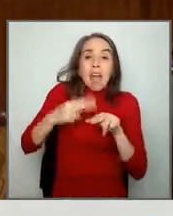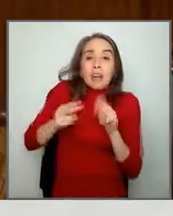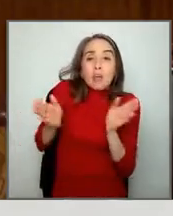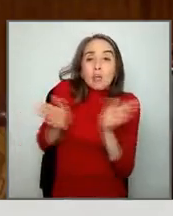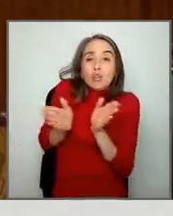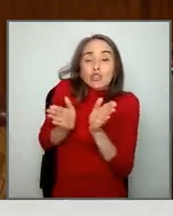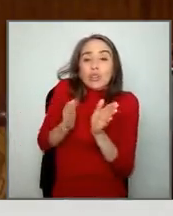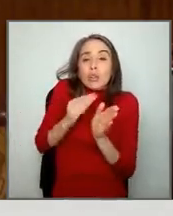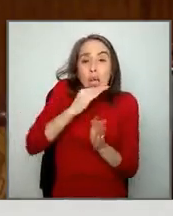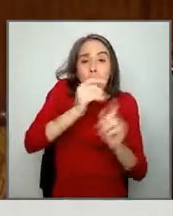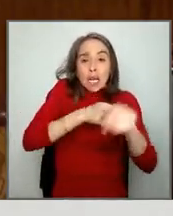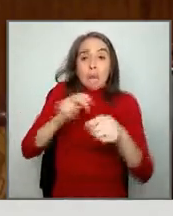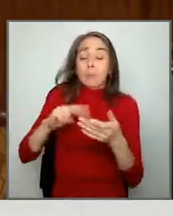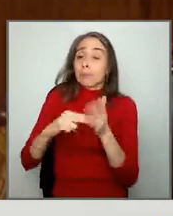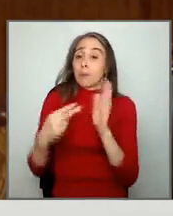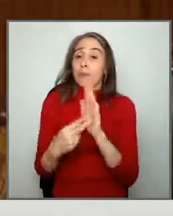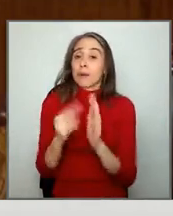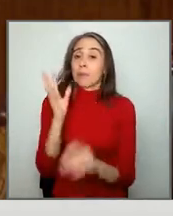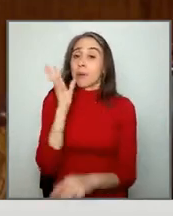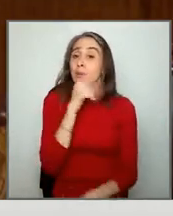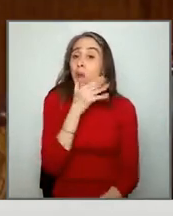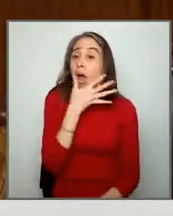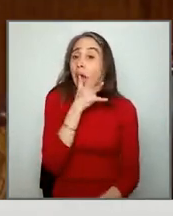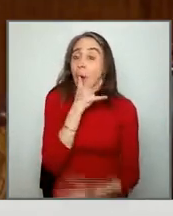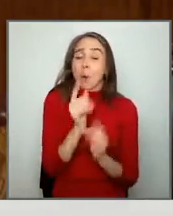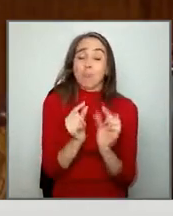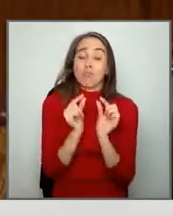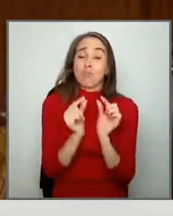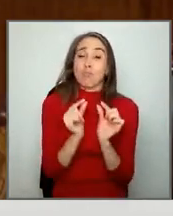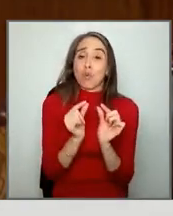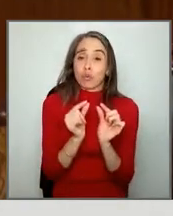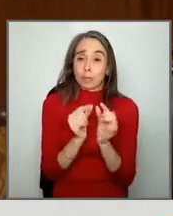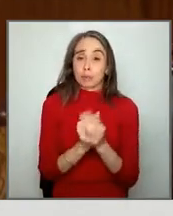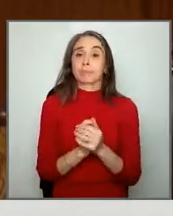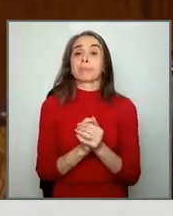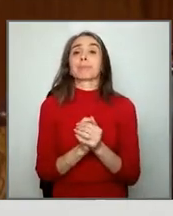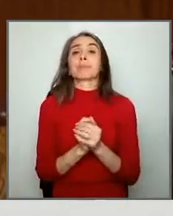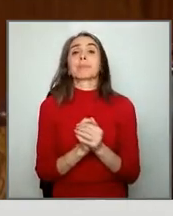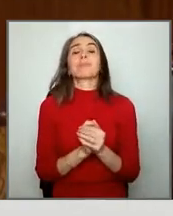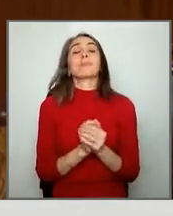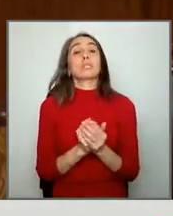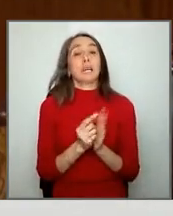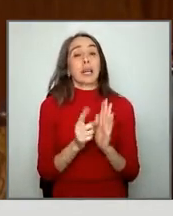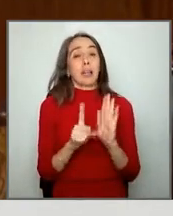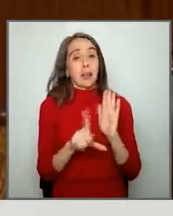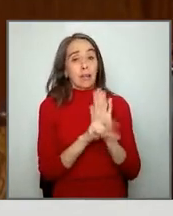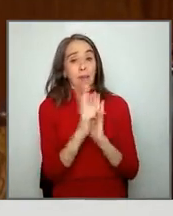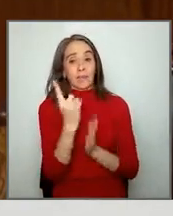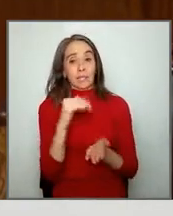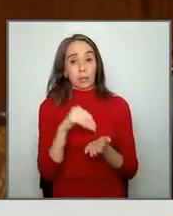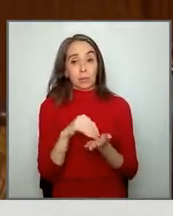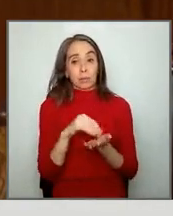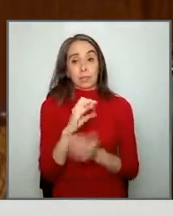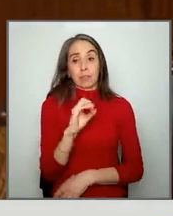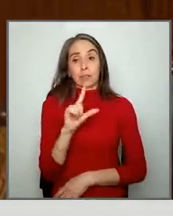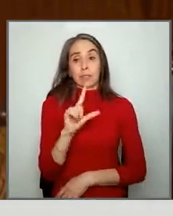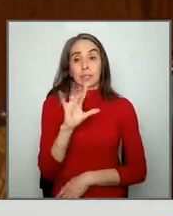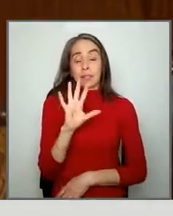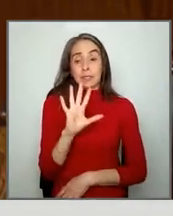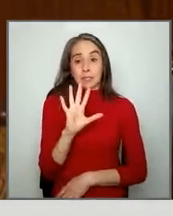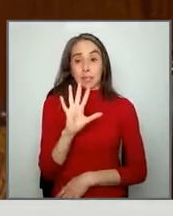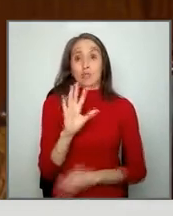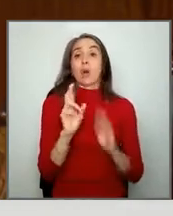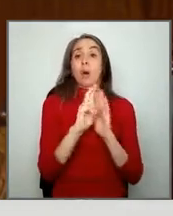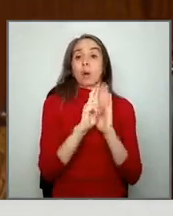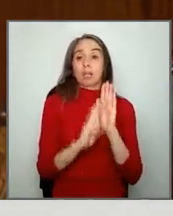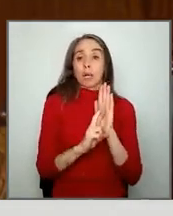creciente situación de estrés hídrico fundamentos la ley número 21.075 que regula la recolección